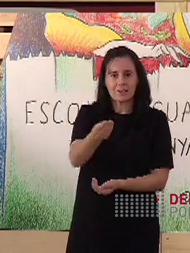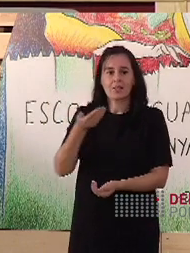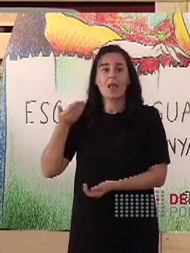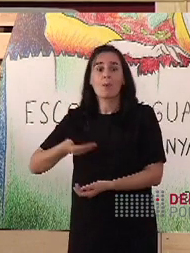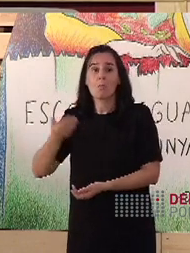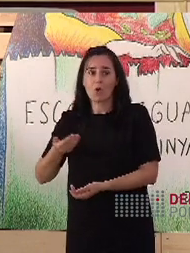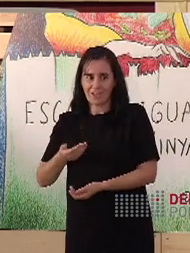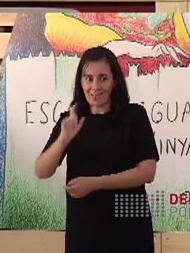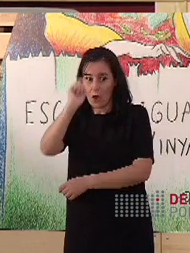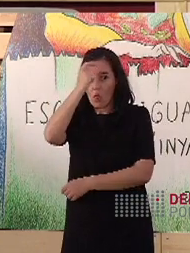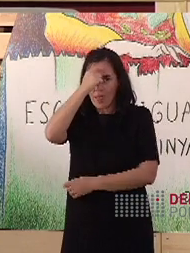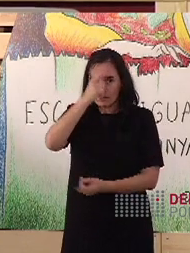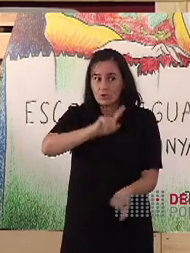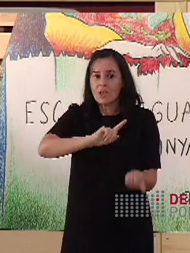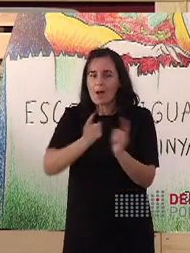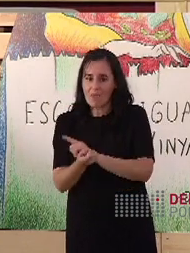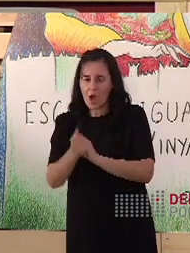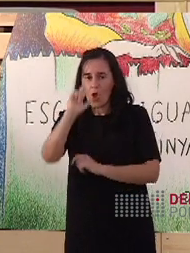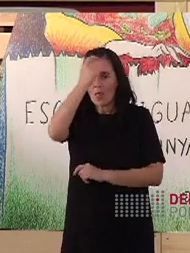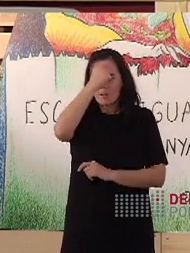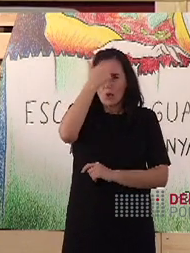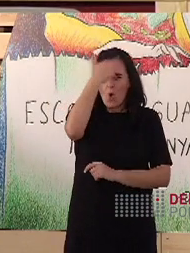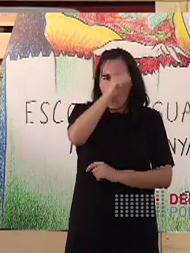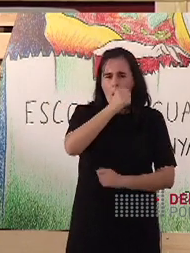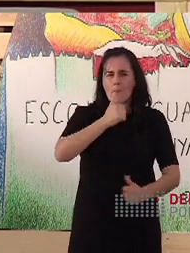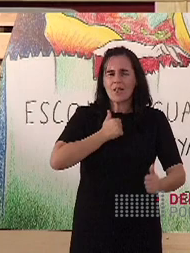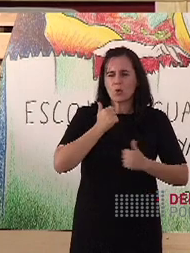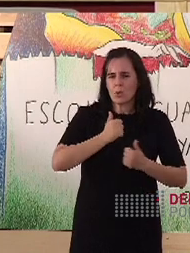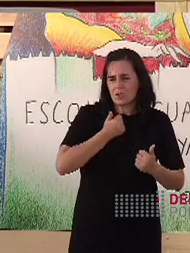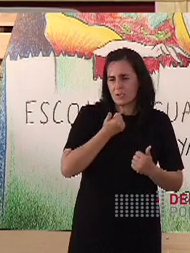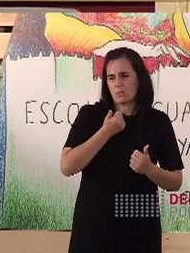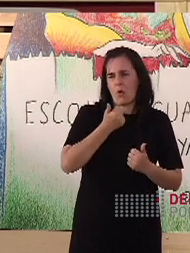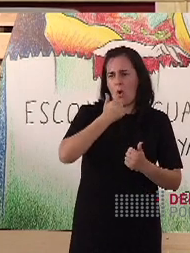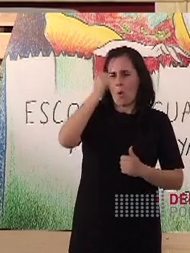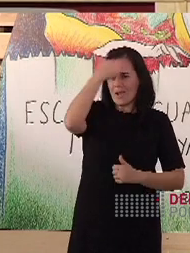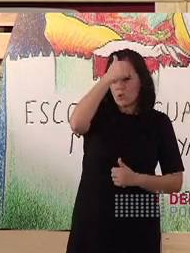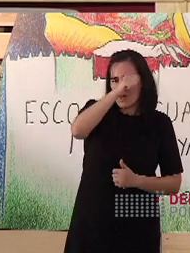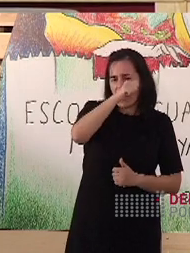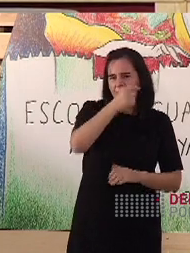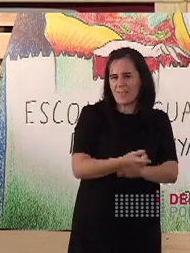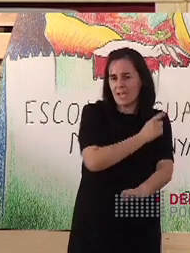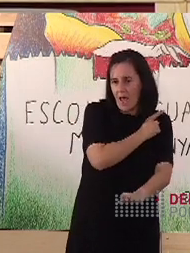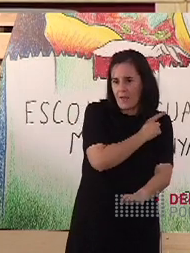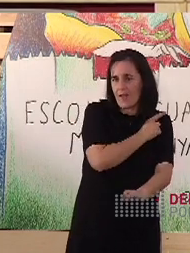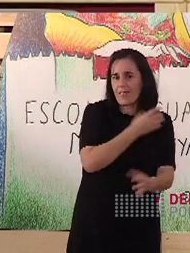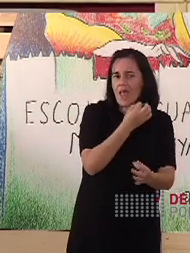os conceptos da masculinidade hexemónica e do machismo por os conceptos